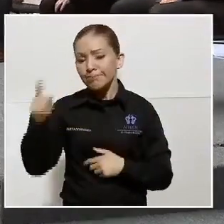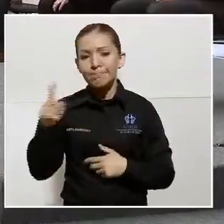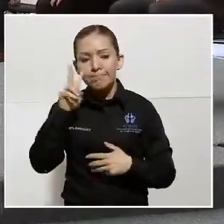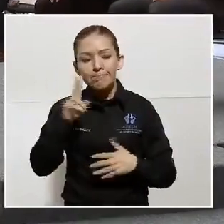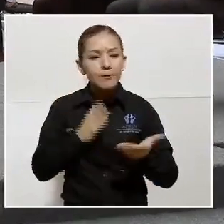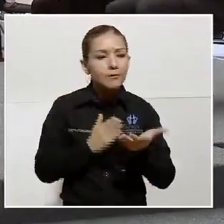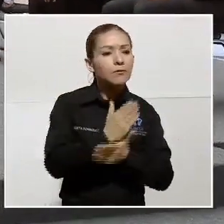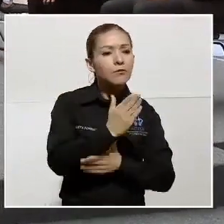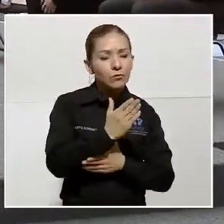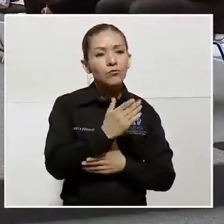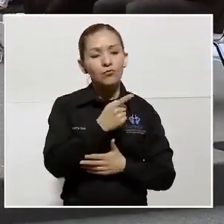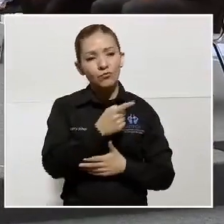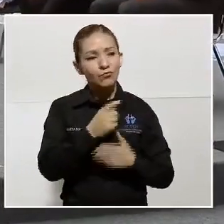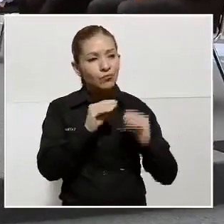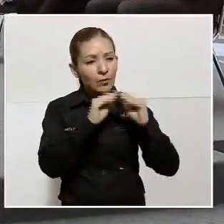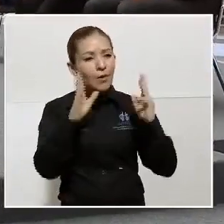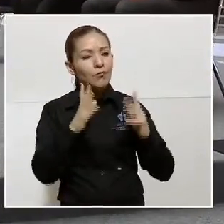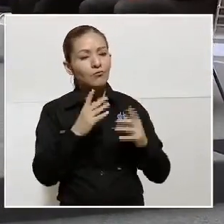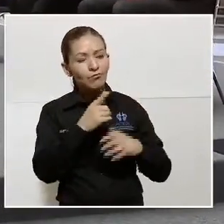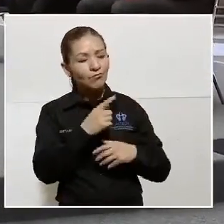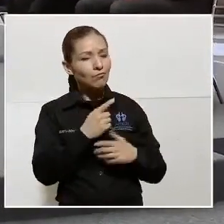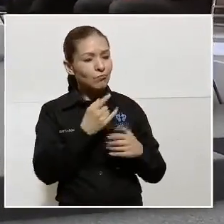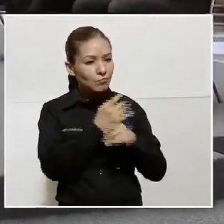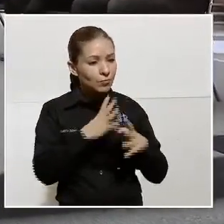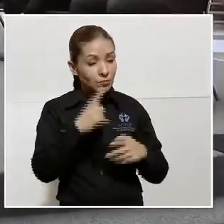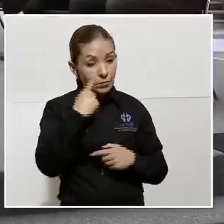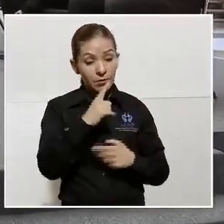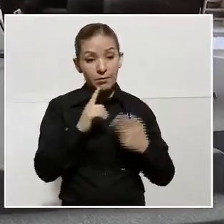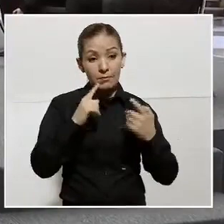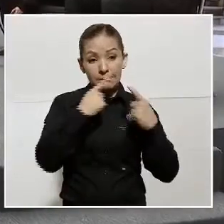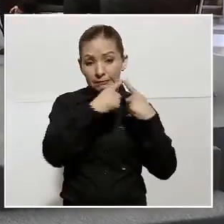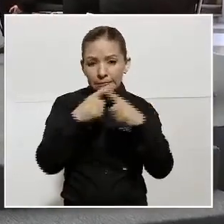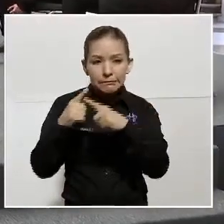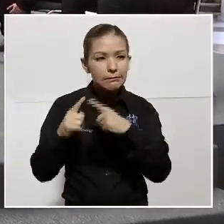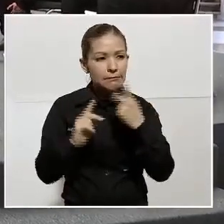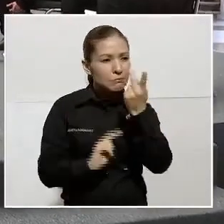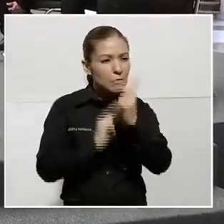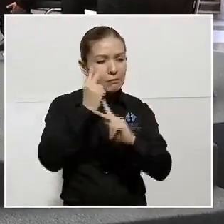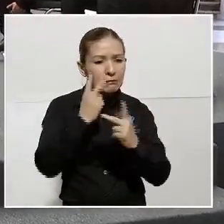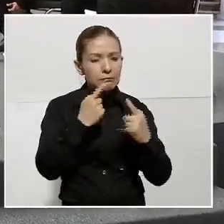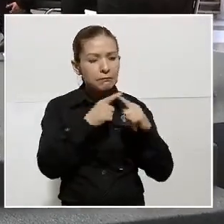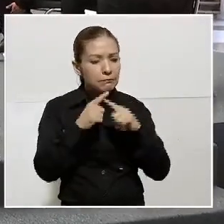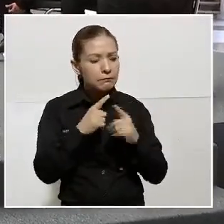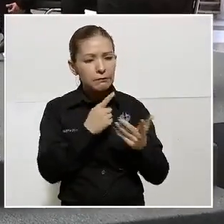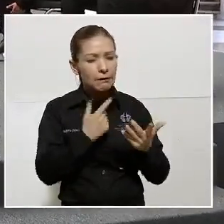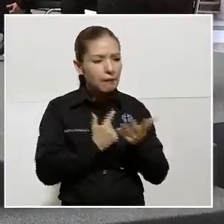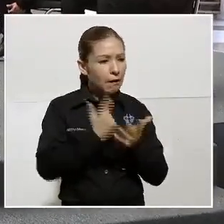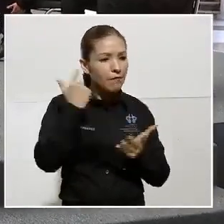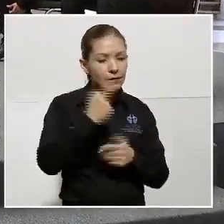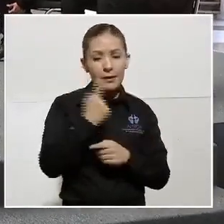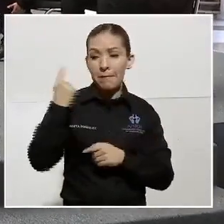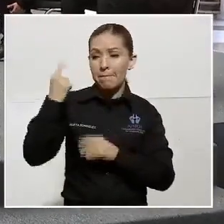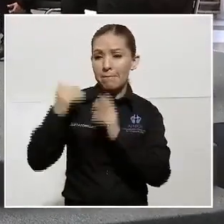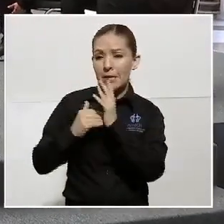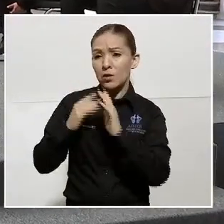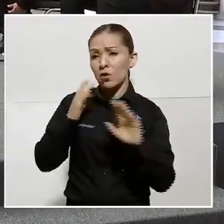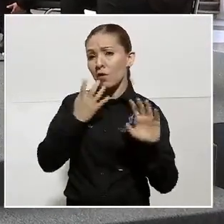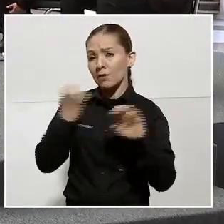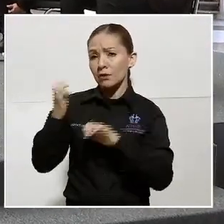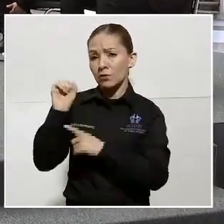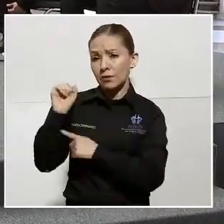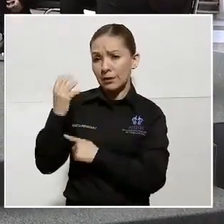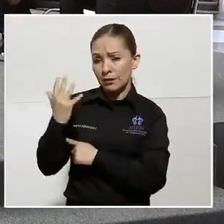Esclarecimiento Histórico y el Impulso a la Justicia de las Violaciones Graves a los Derechos Humanos cometidas de 1965